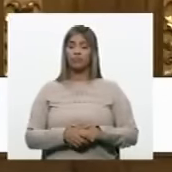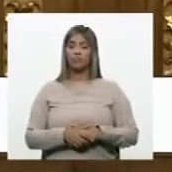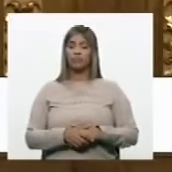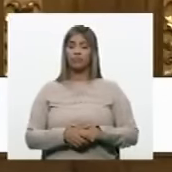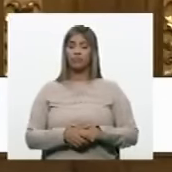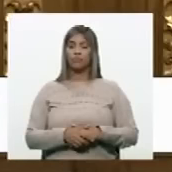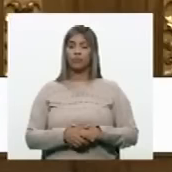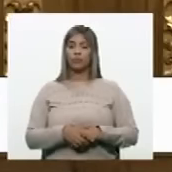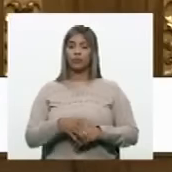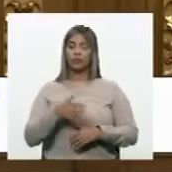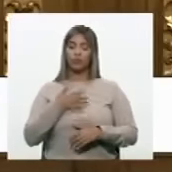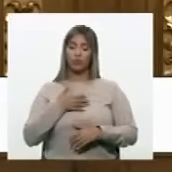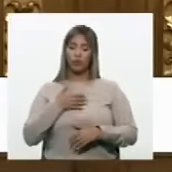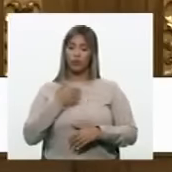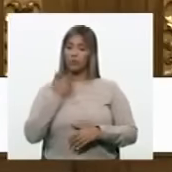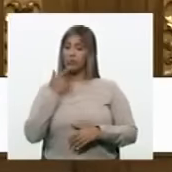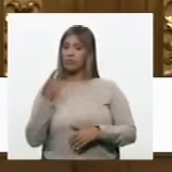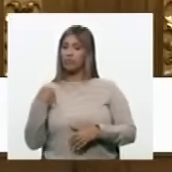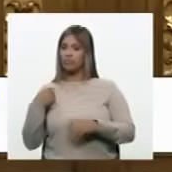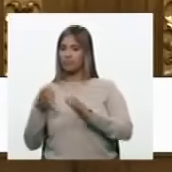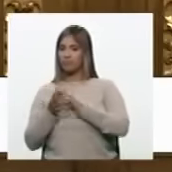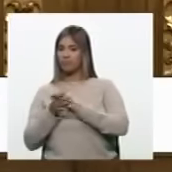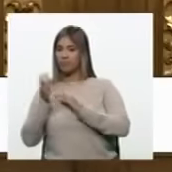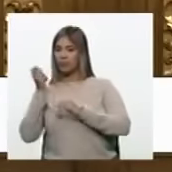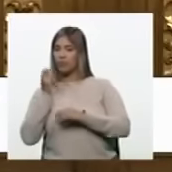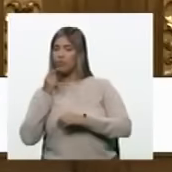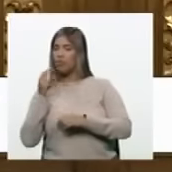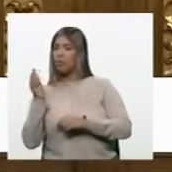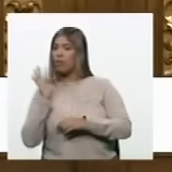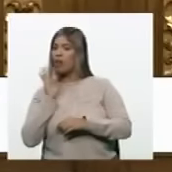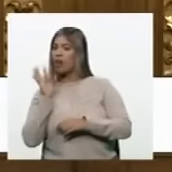yo le decía ahorita a la camarada Gabriela Peña,